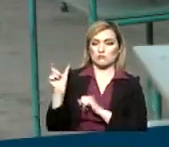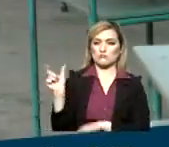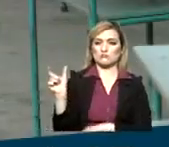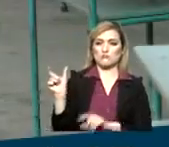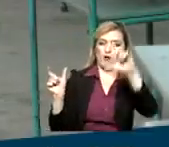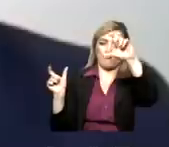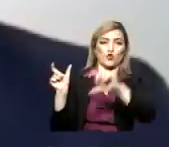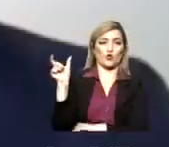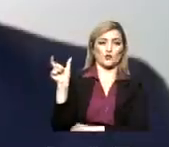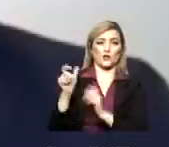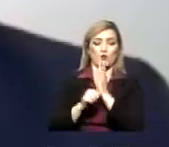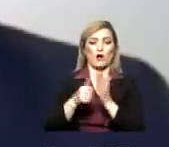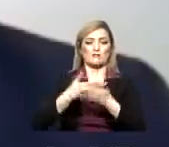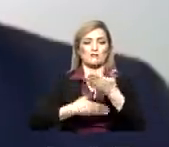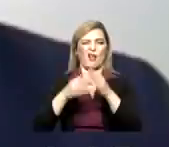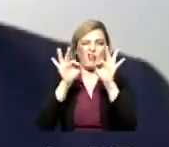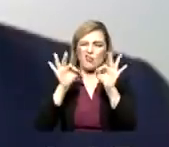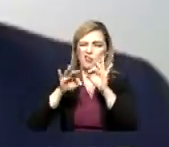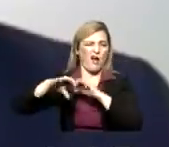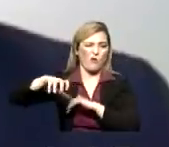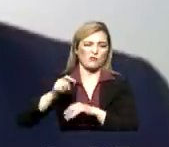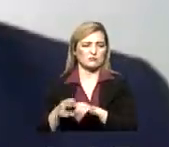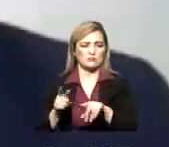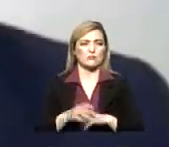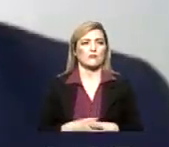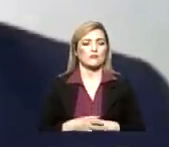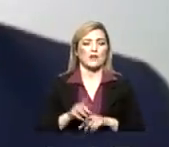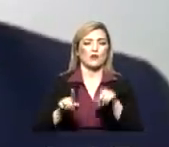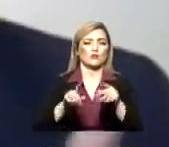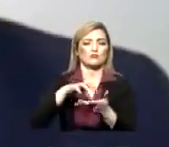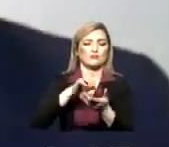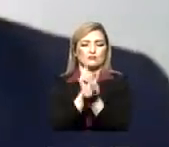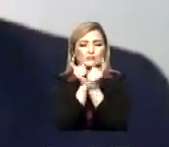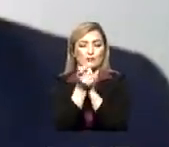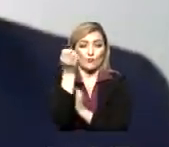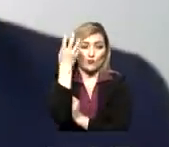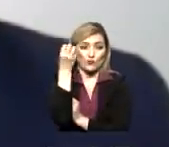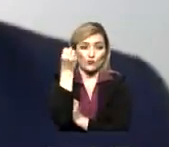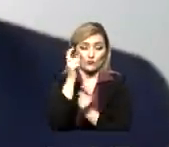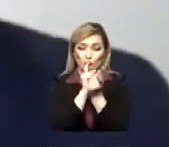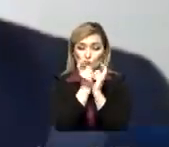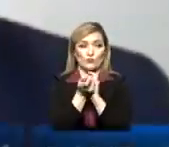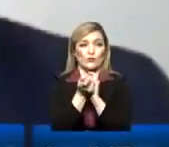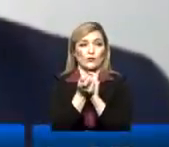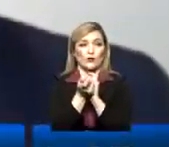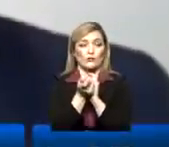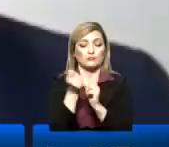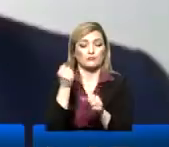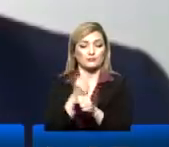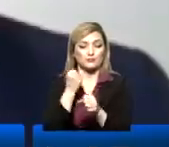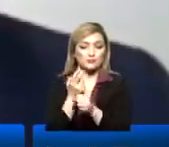planilla de servicio básico. Los cambios de domicilio en aquellas provincias donde ya se ha cambiado el semáforo y hace